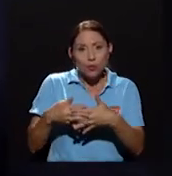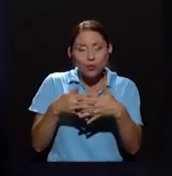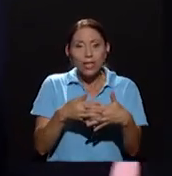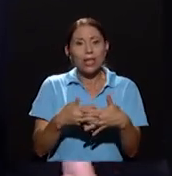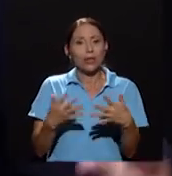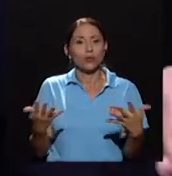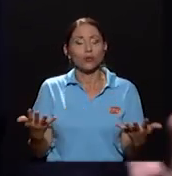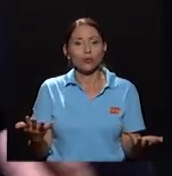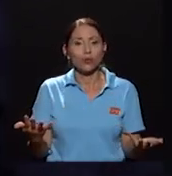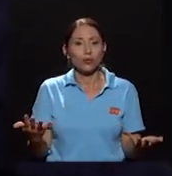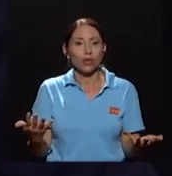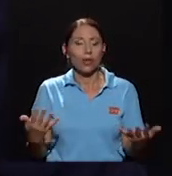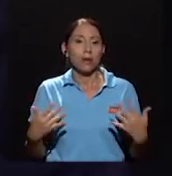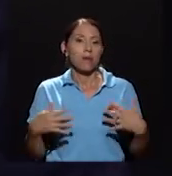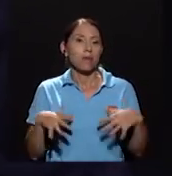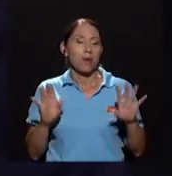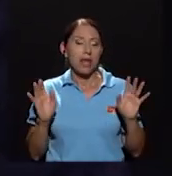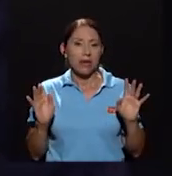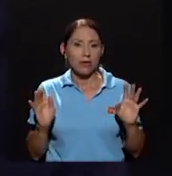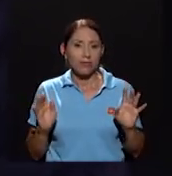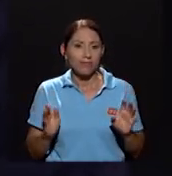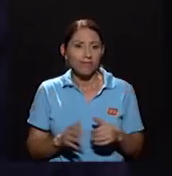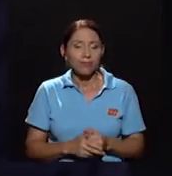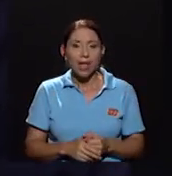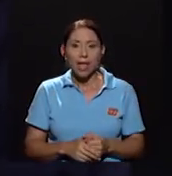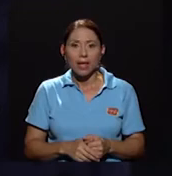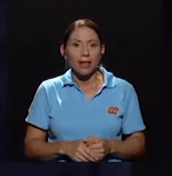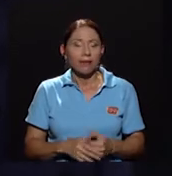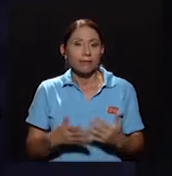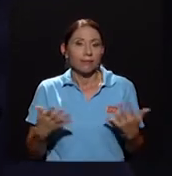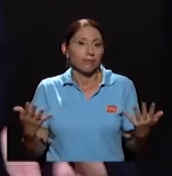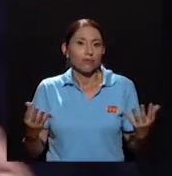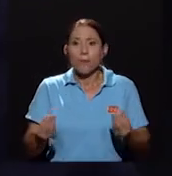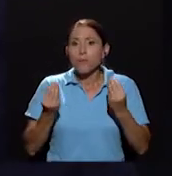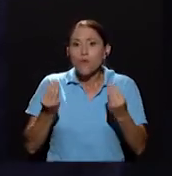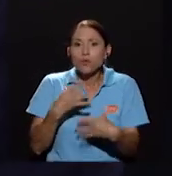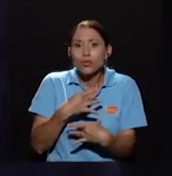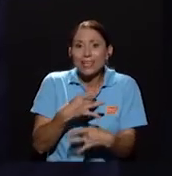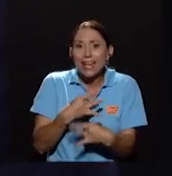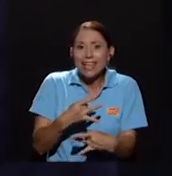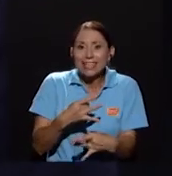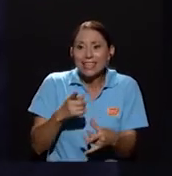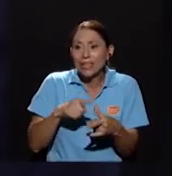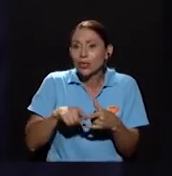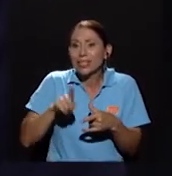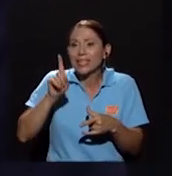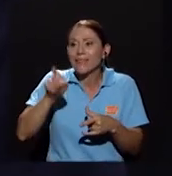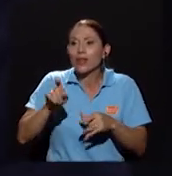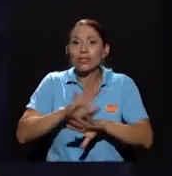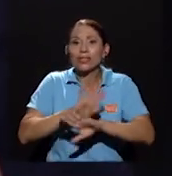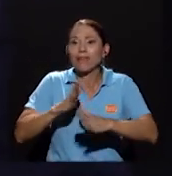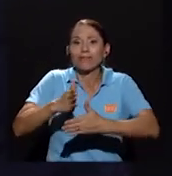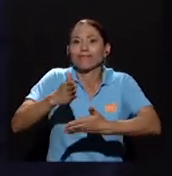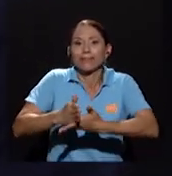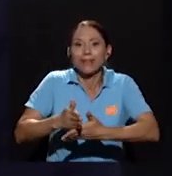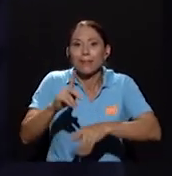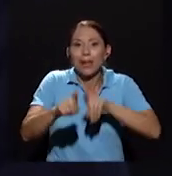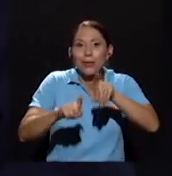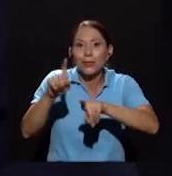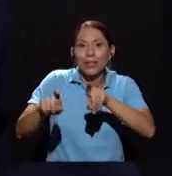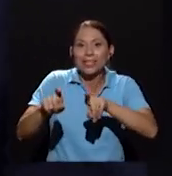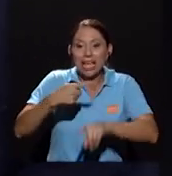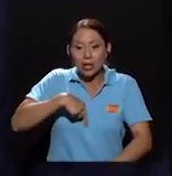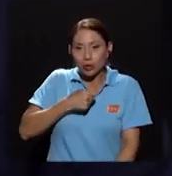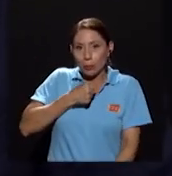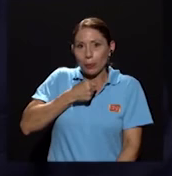bueno prácticamente fue tan grande que tuvieron que cortar las preguntas y tuvieron que quitarnos el micrófono